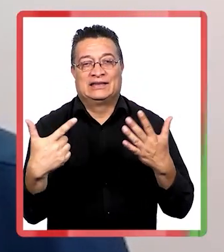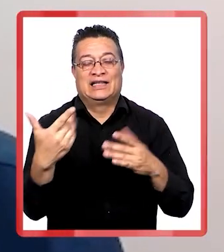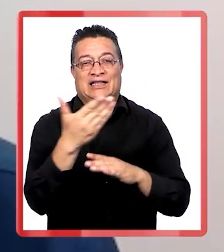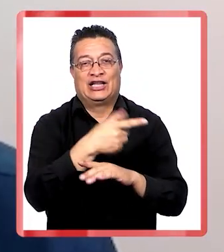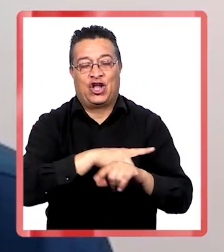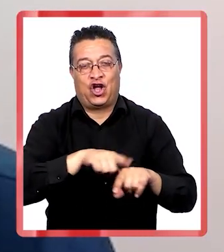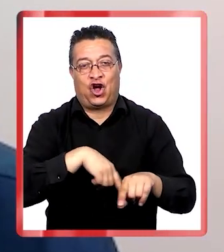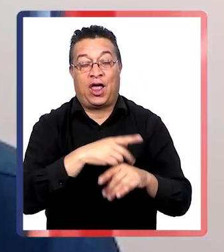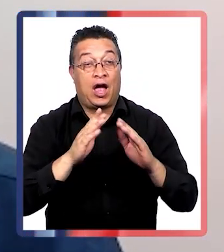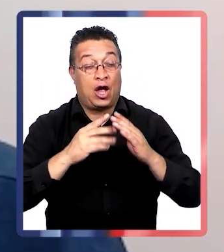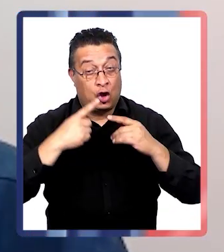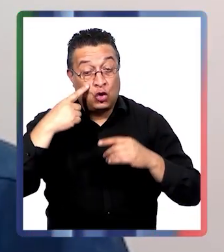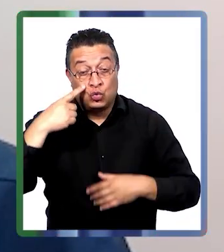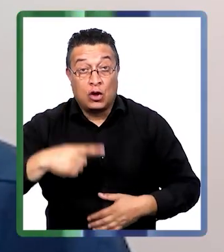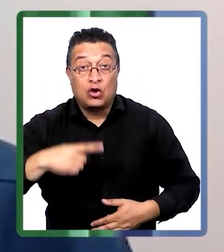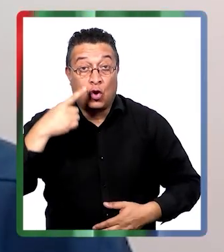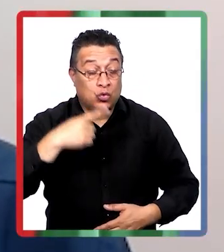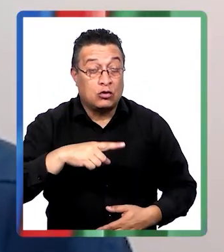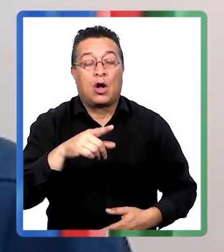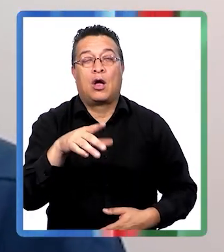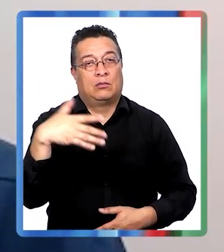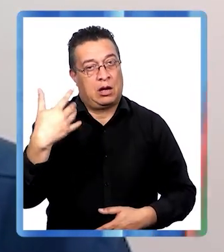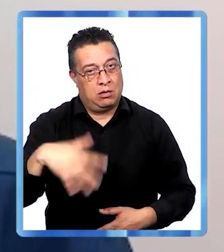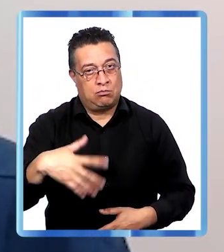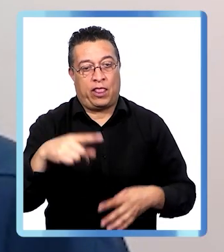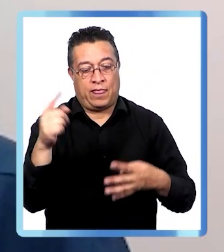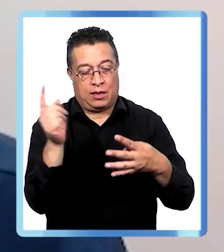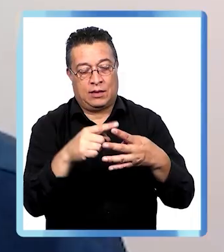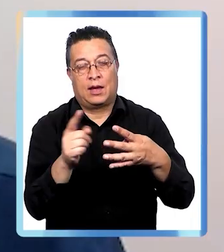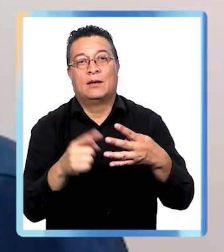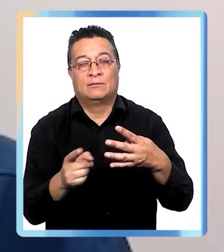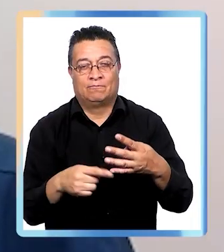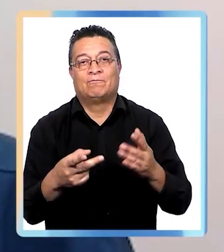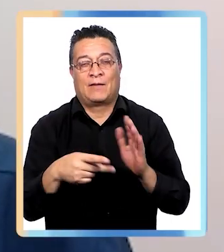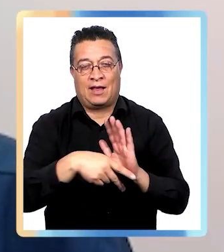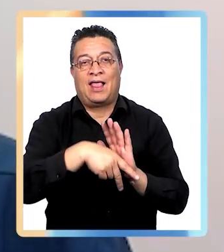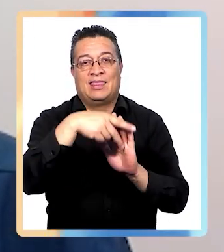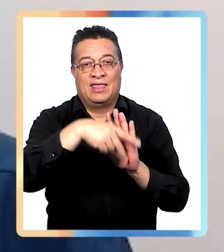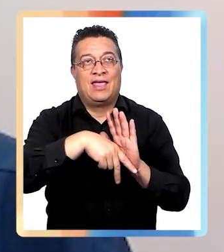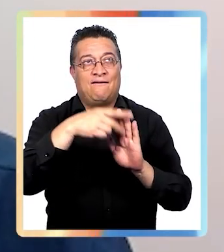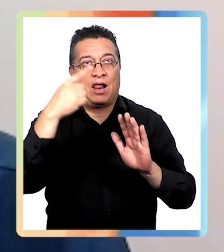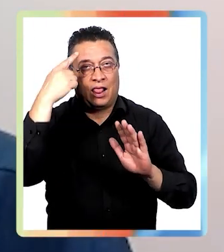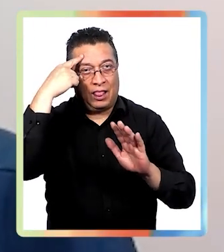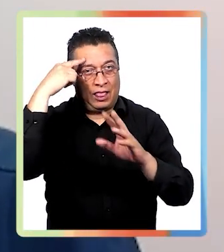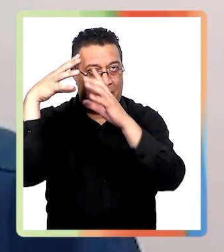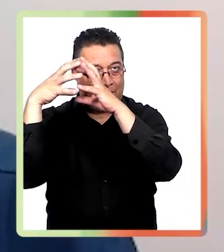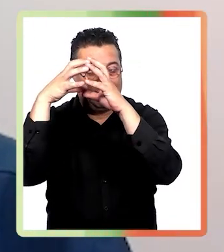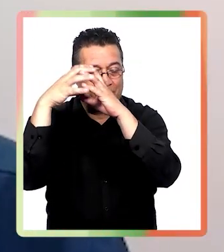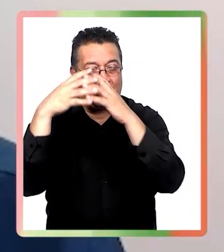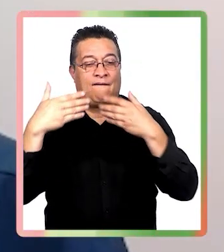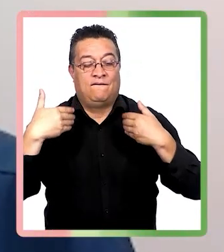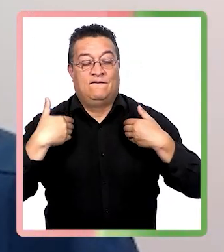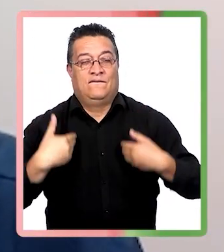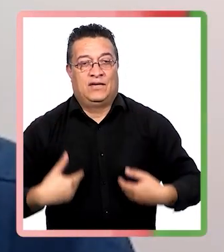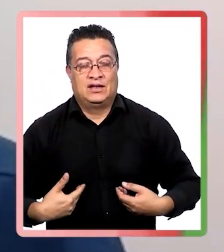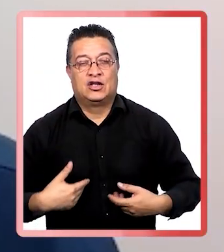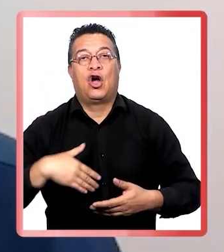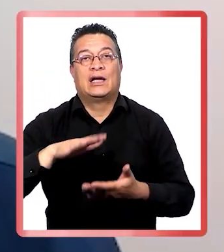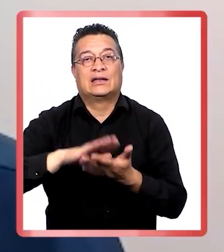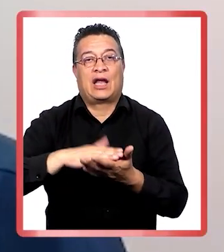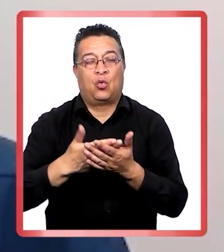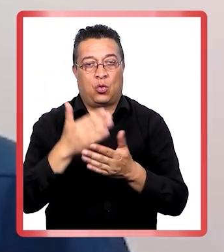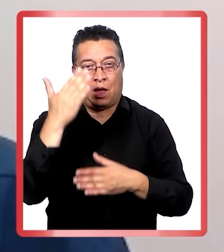son 7 horas. Y el sueño tiene funciones esenciales a nivel cerebral,